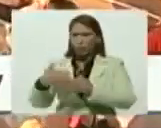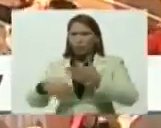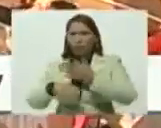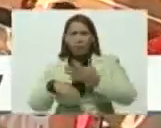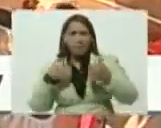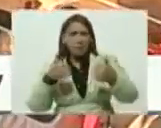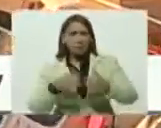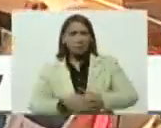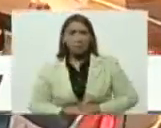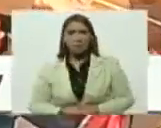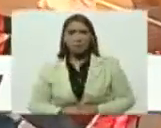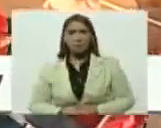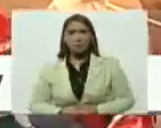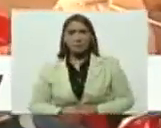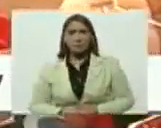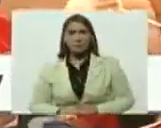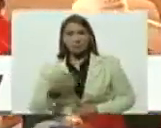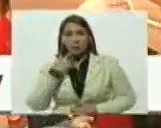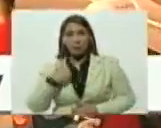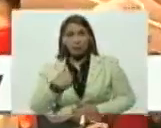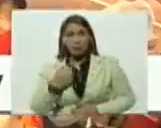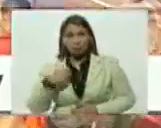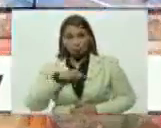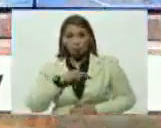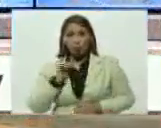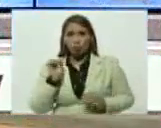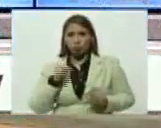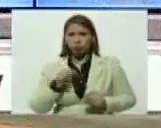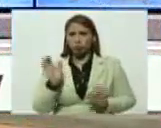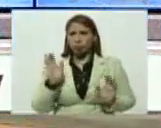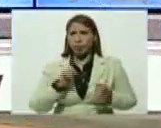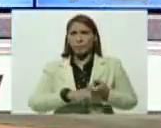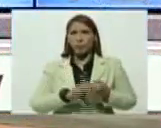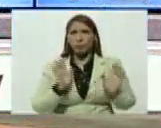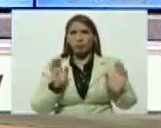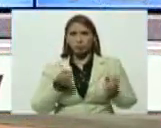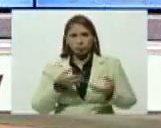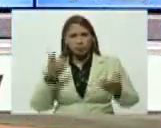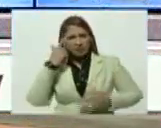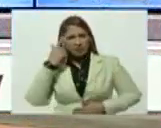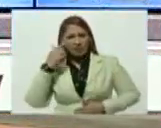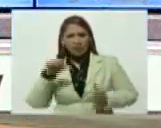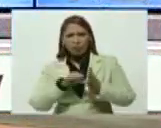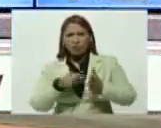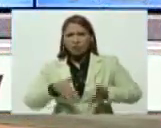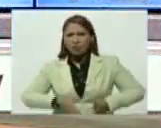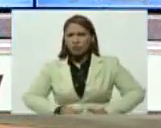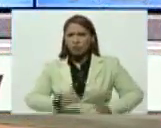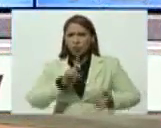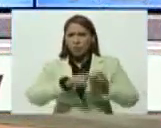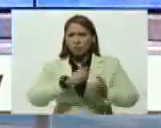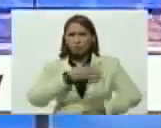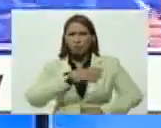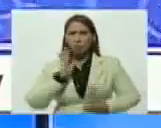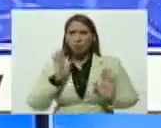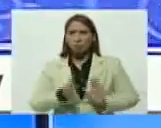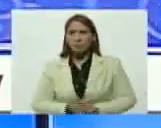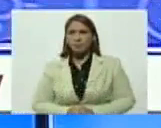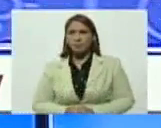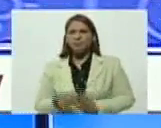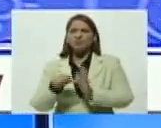bien. Me dice que entre nosotros, Cilia. ¿Ustedes saben dónde nació Cilia?